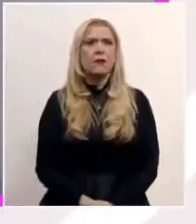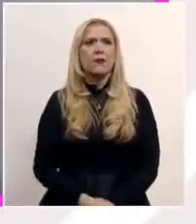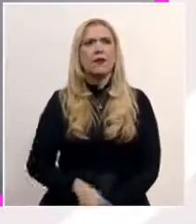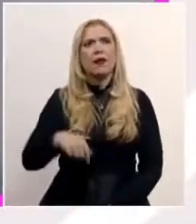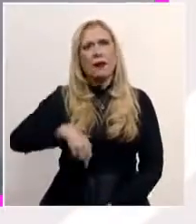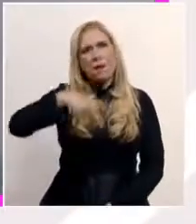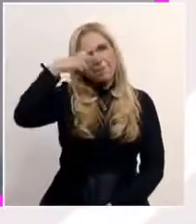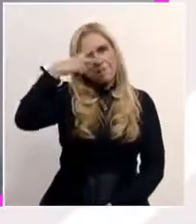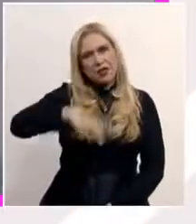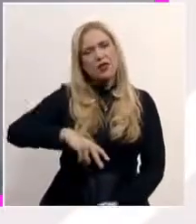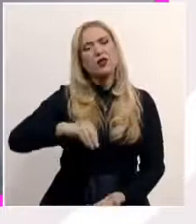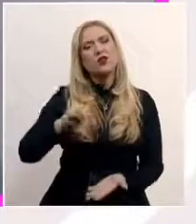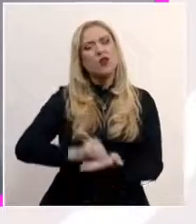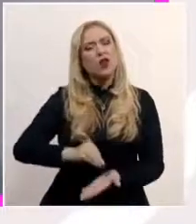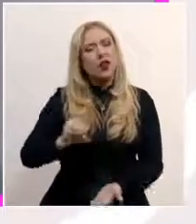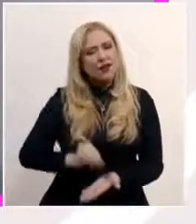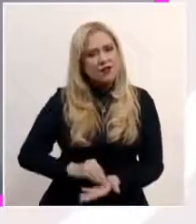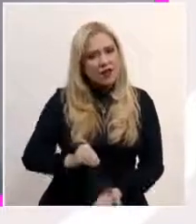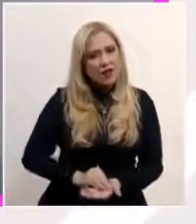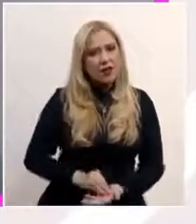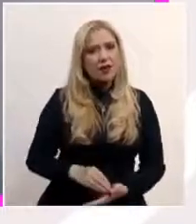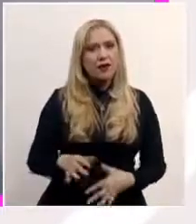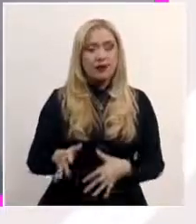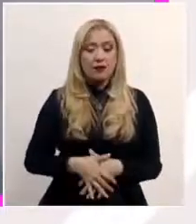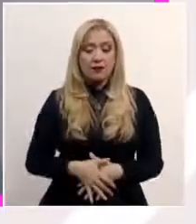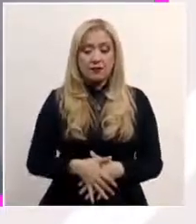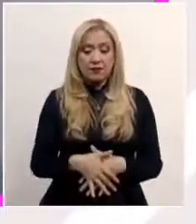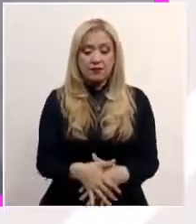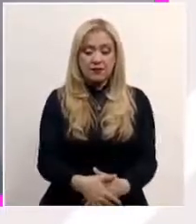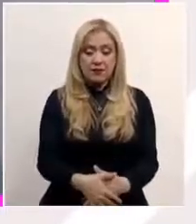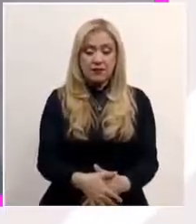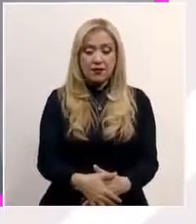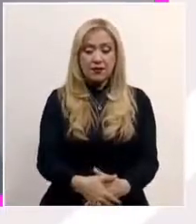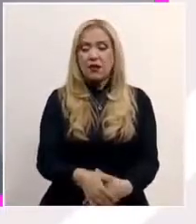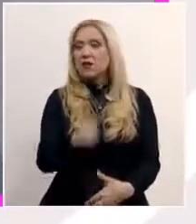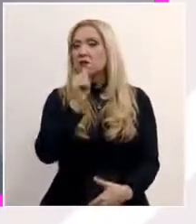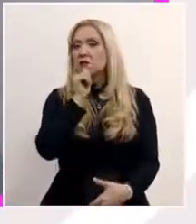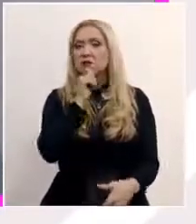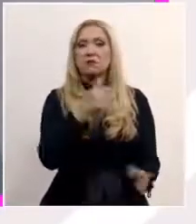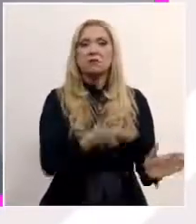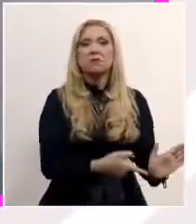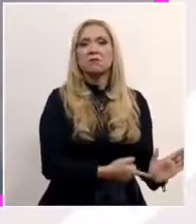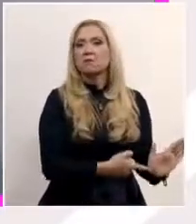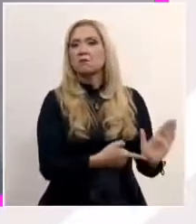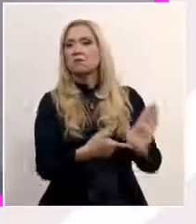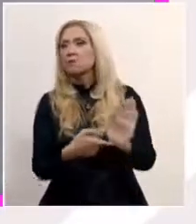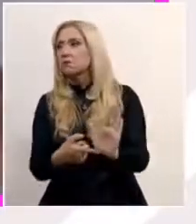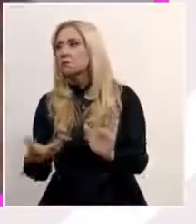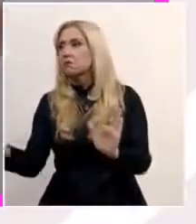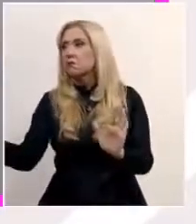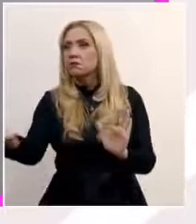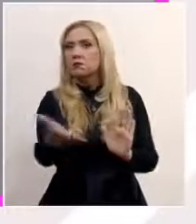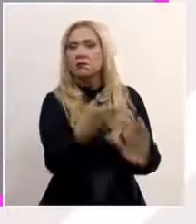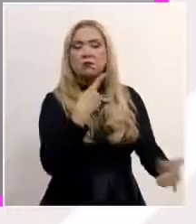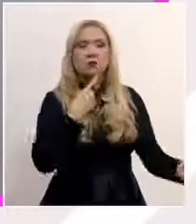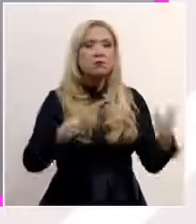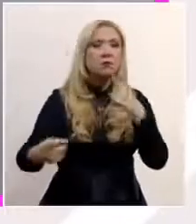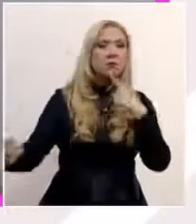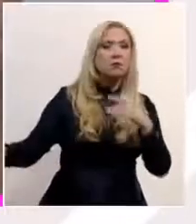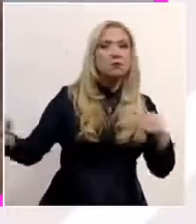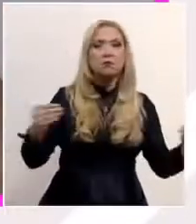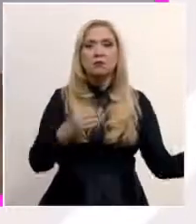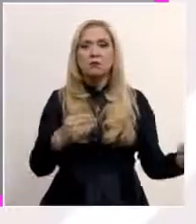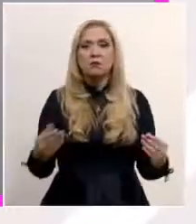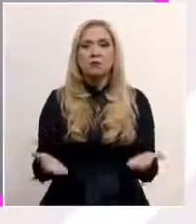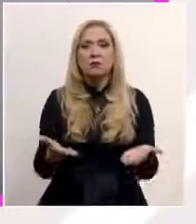en México aún la maternidad no está puesta en el debate público, no está puesta sobre la